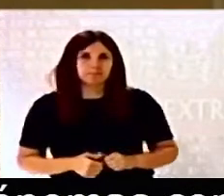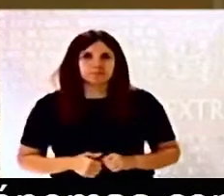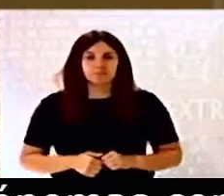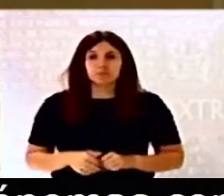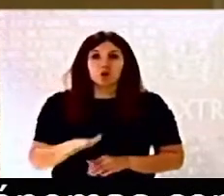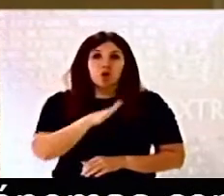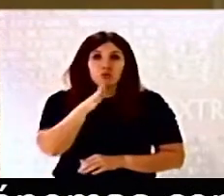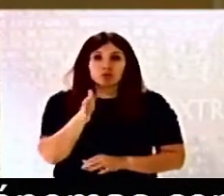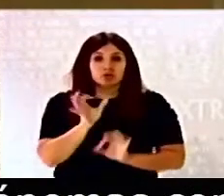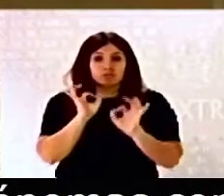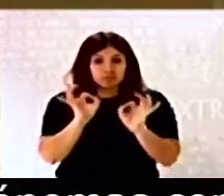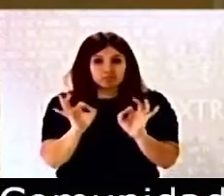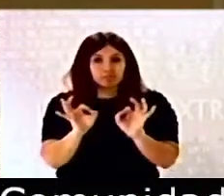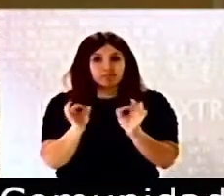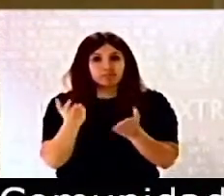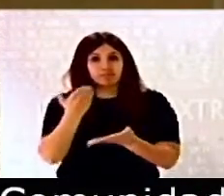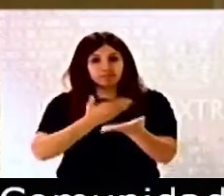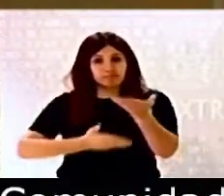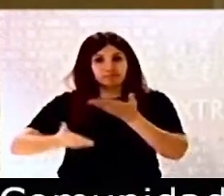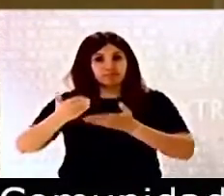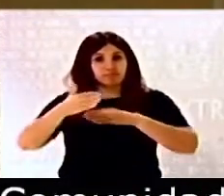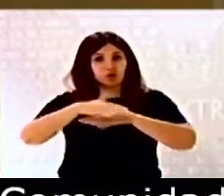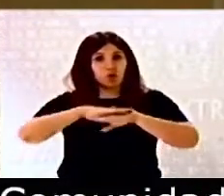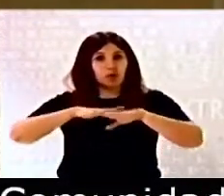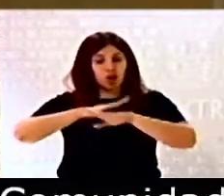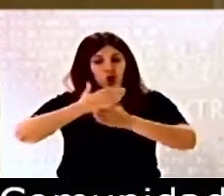porque de eso se trata la cogobernanza.